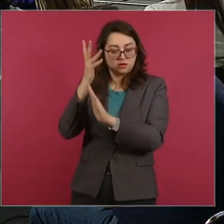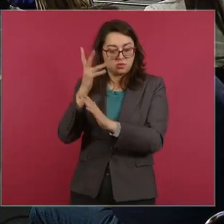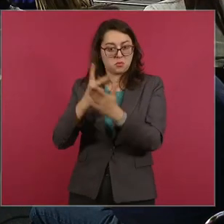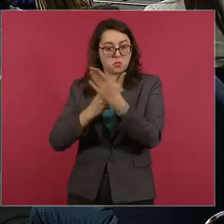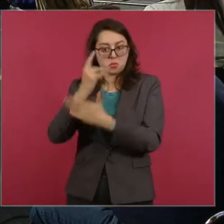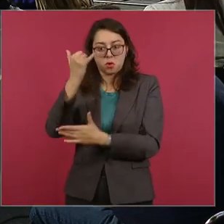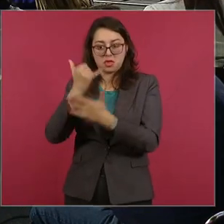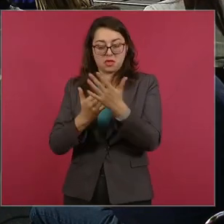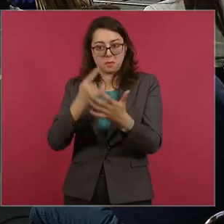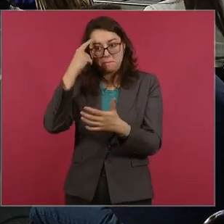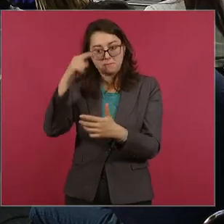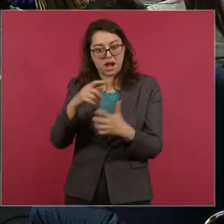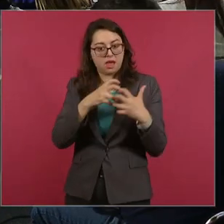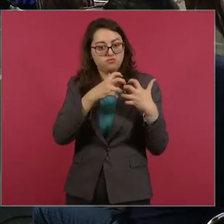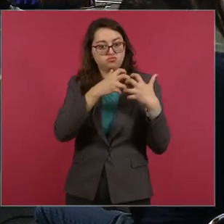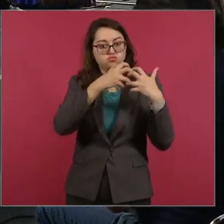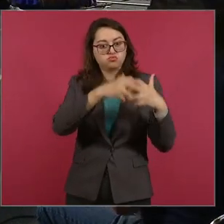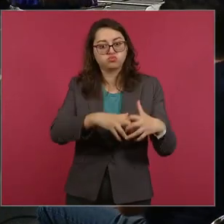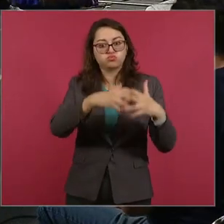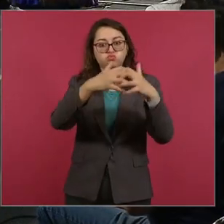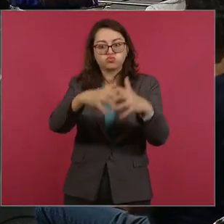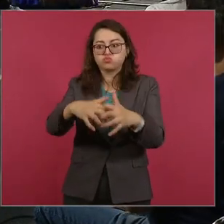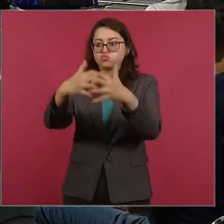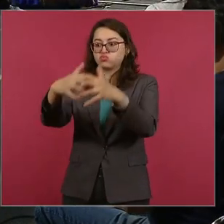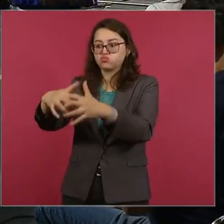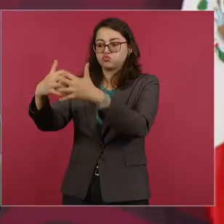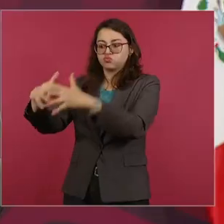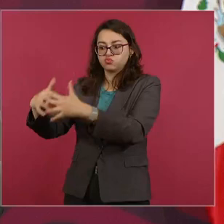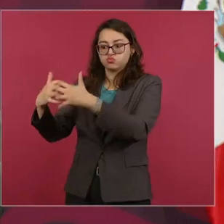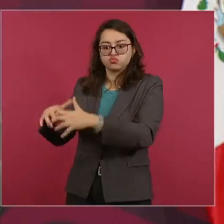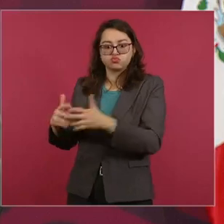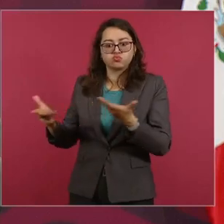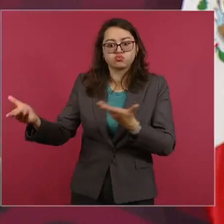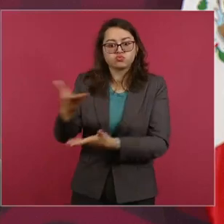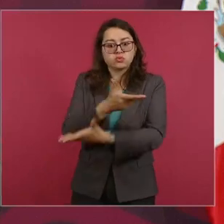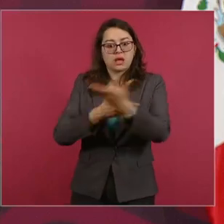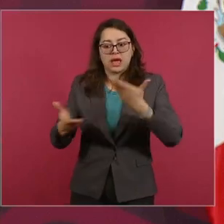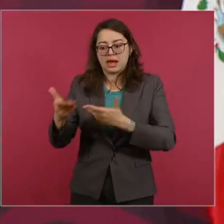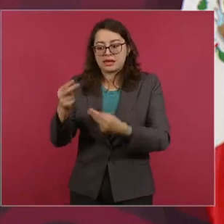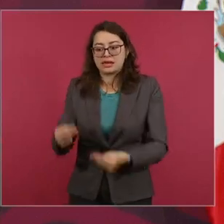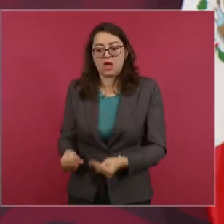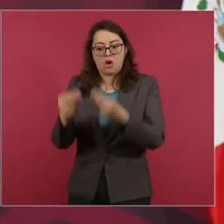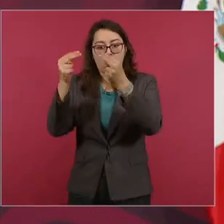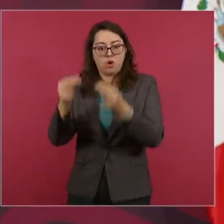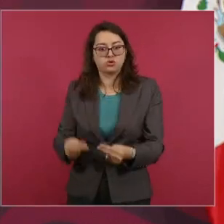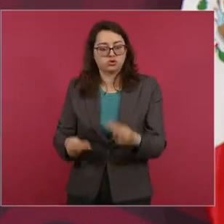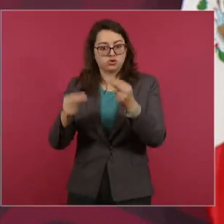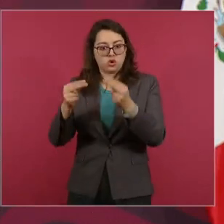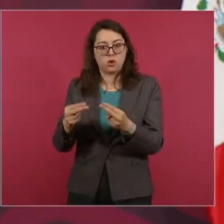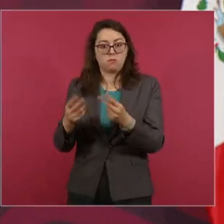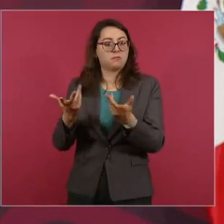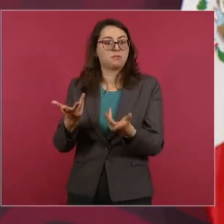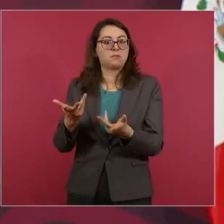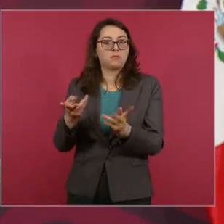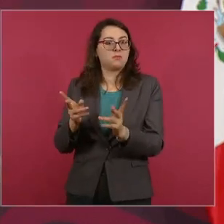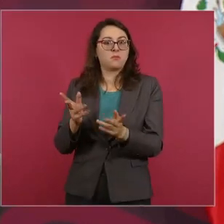industrial y de comercio con otro puente